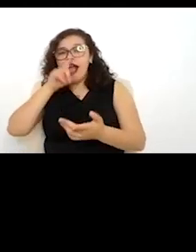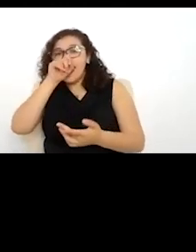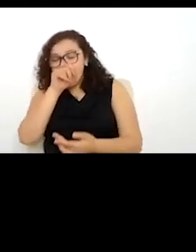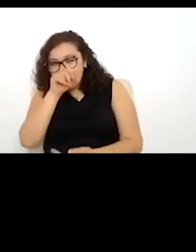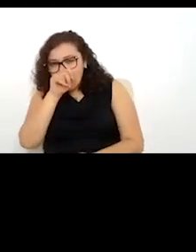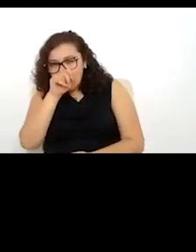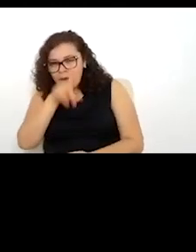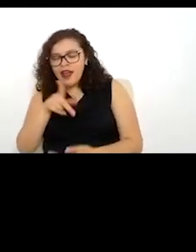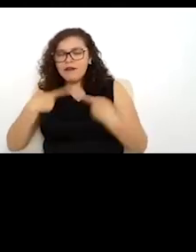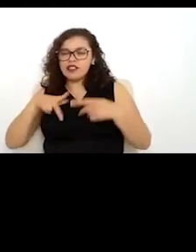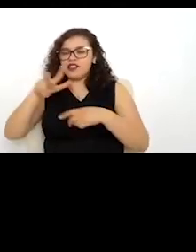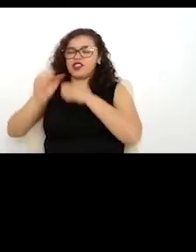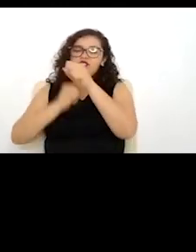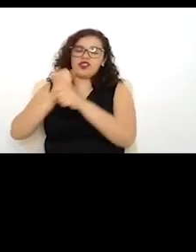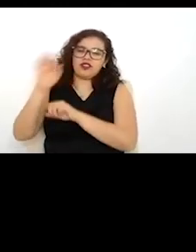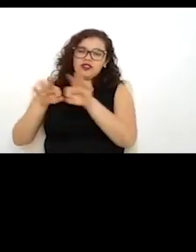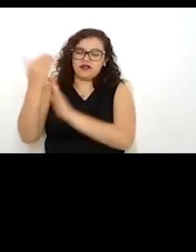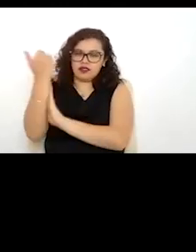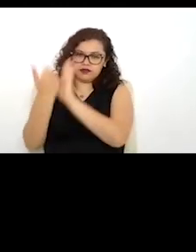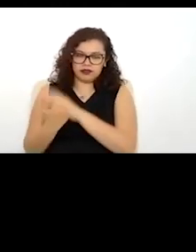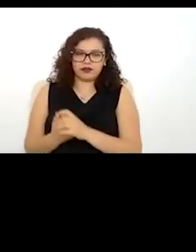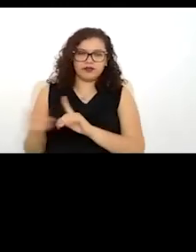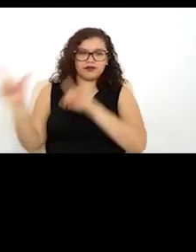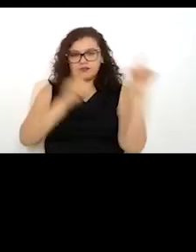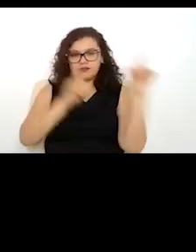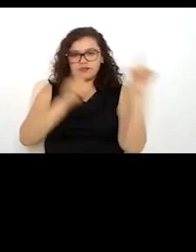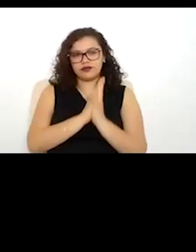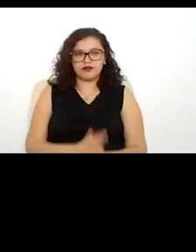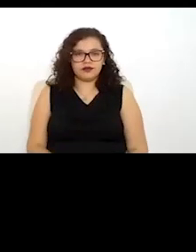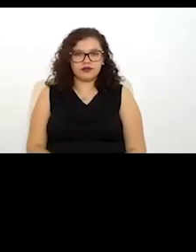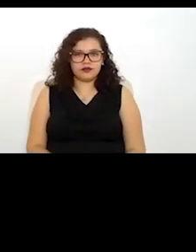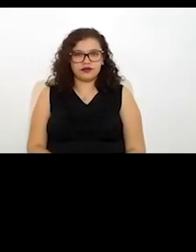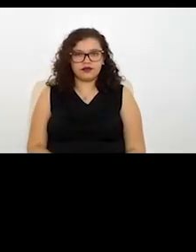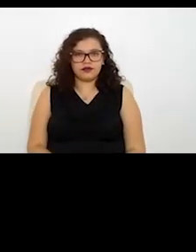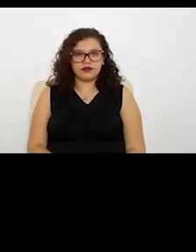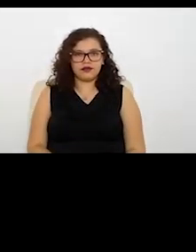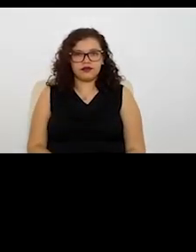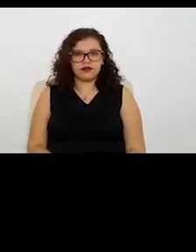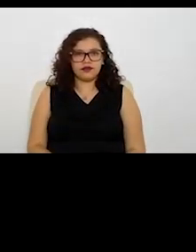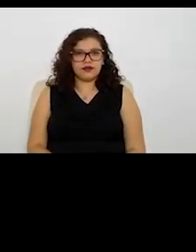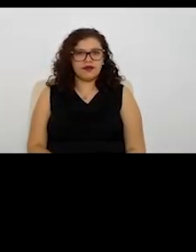adelante. ¿Podrías cambiar de diapositiva, por favor, Carolina? Claro que sí, Juan.